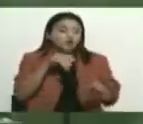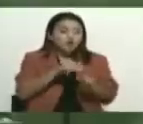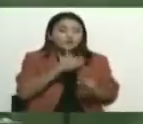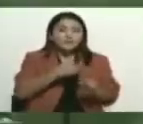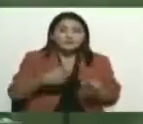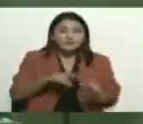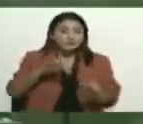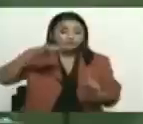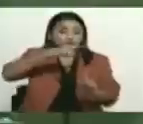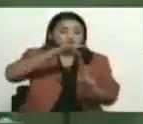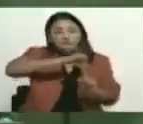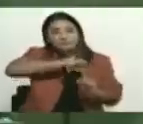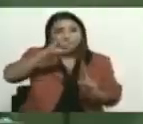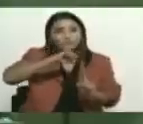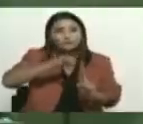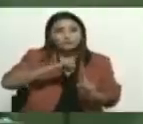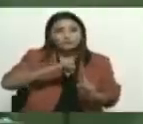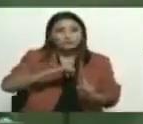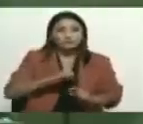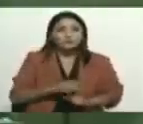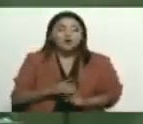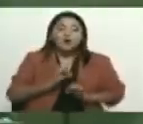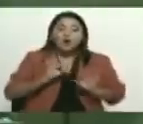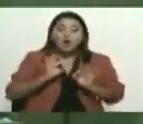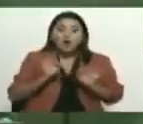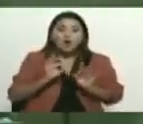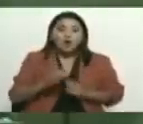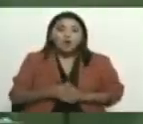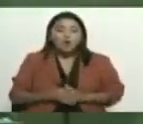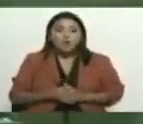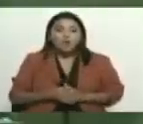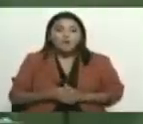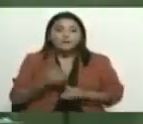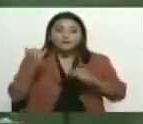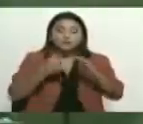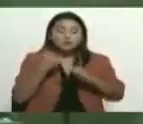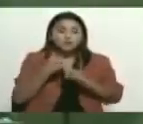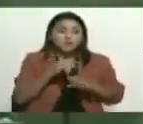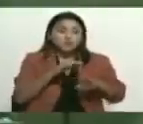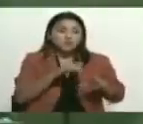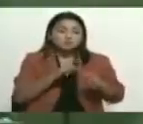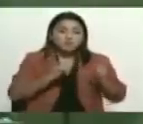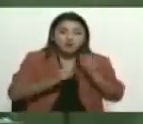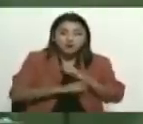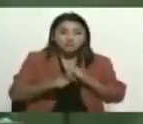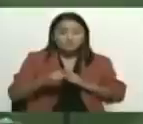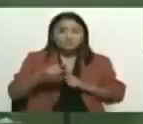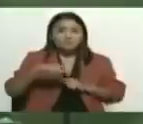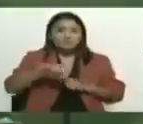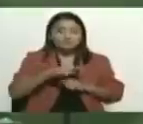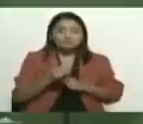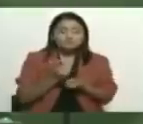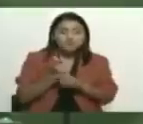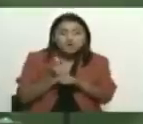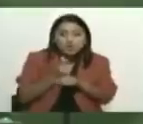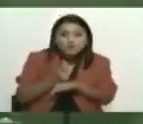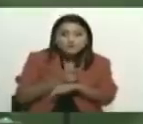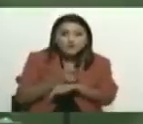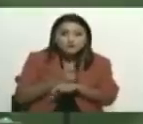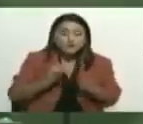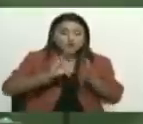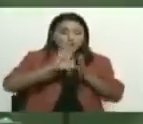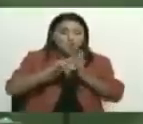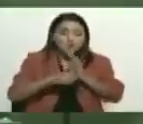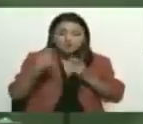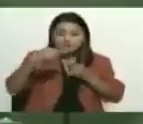nuestro jefe de Estado y de gobierno, y de la imposición de entidades ficticias para promover una agenda de cambio de régimen y facilitar el robo de los